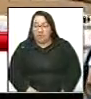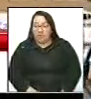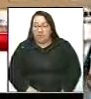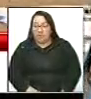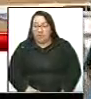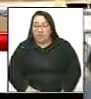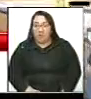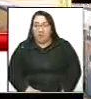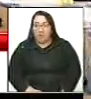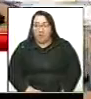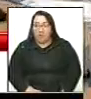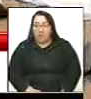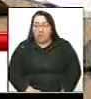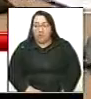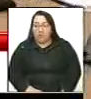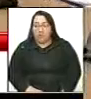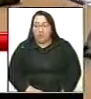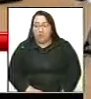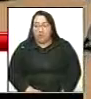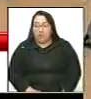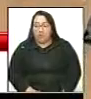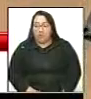No estamos en votación.